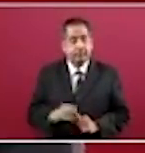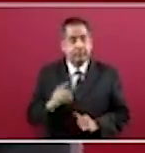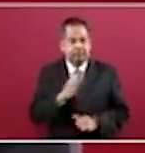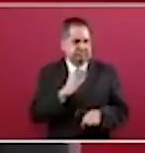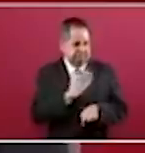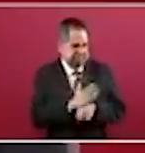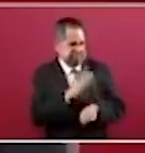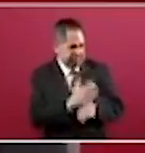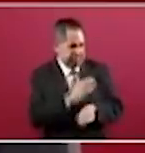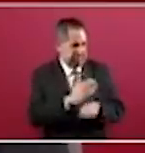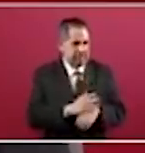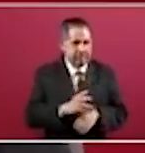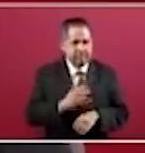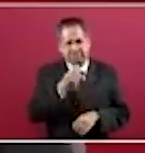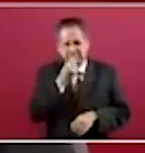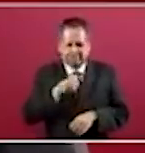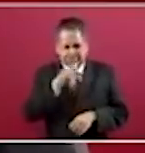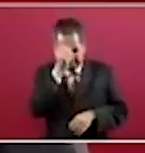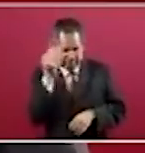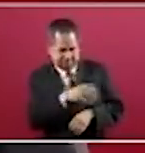estar castigando a chivos expiatorios